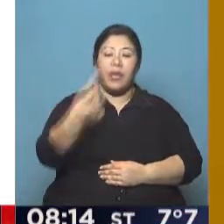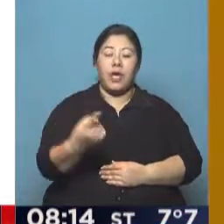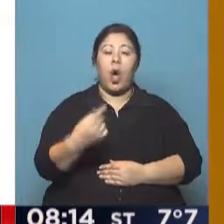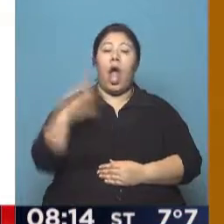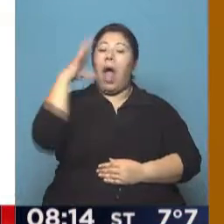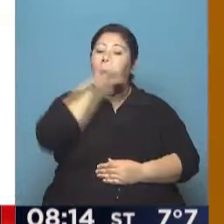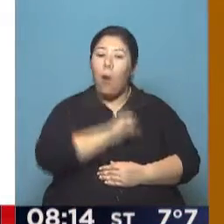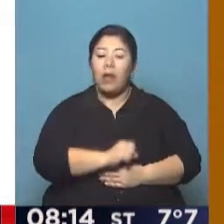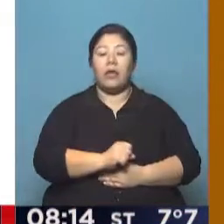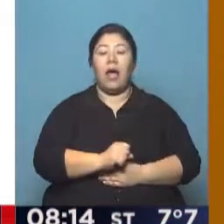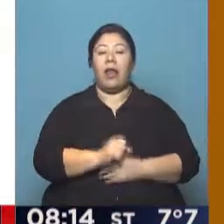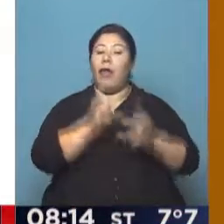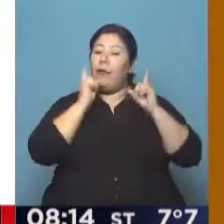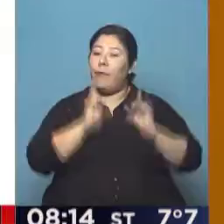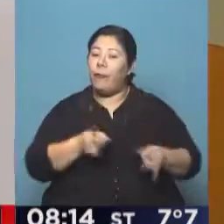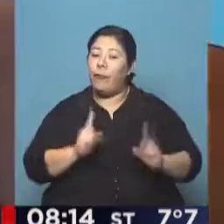las conciencias adormecidas.